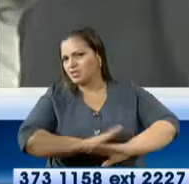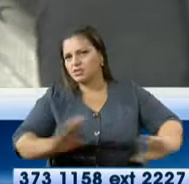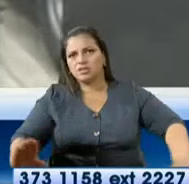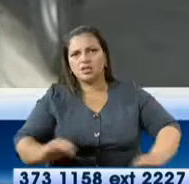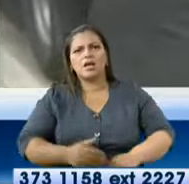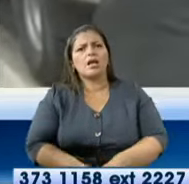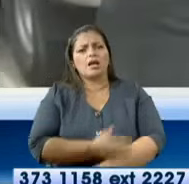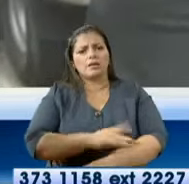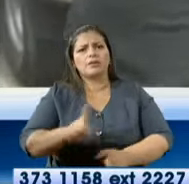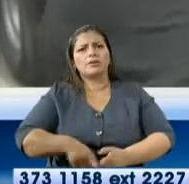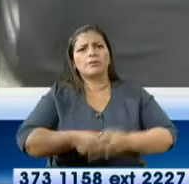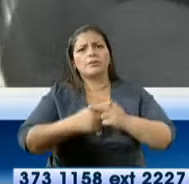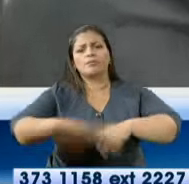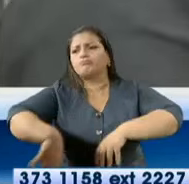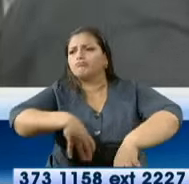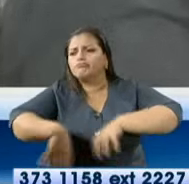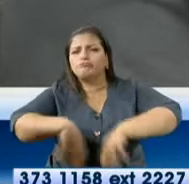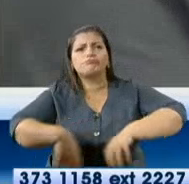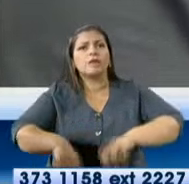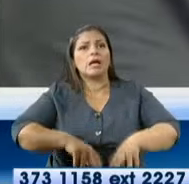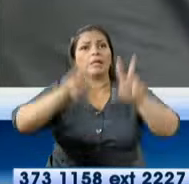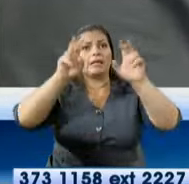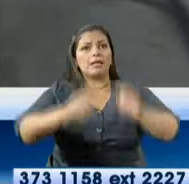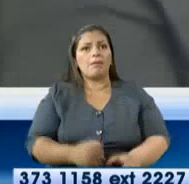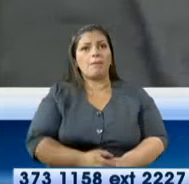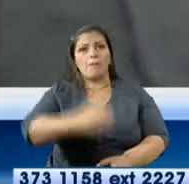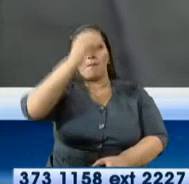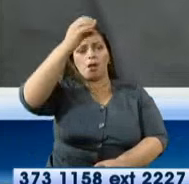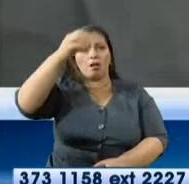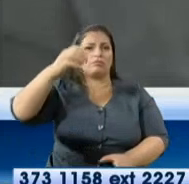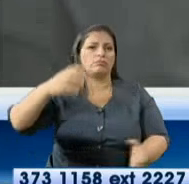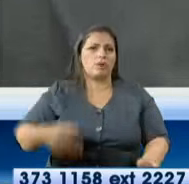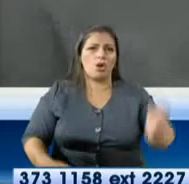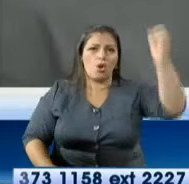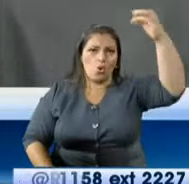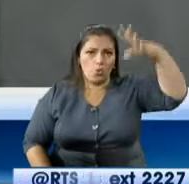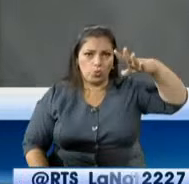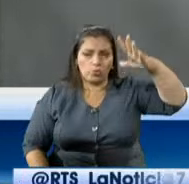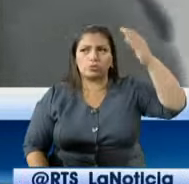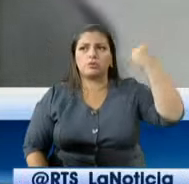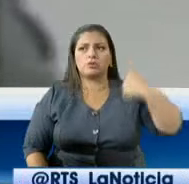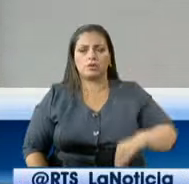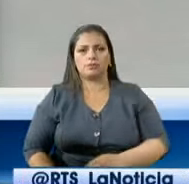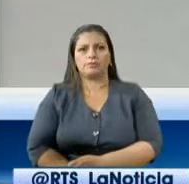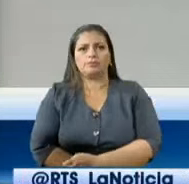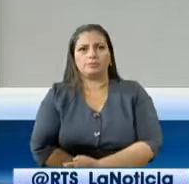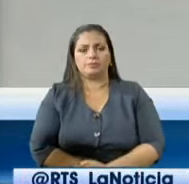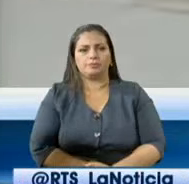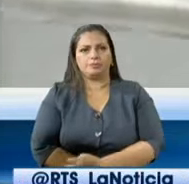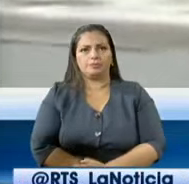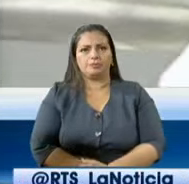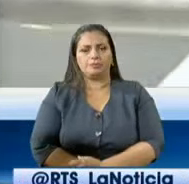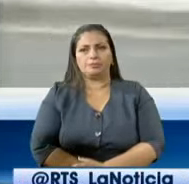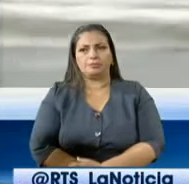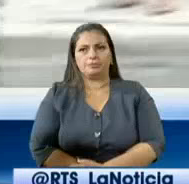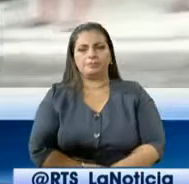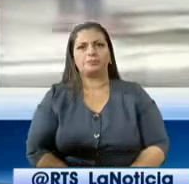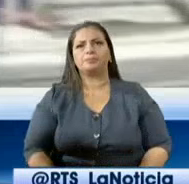trámite también de los postes de la luz, que también está haciéndose el trámite. Sí. Eso justamente, Fernando, vamos, aquí